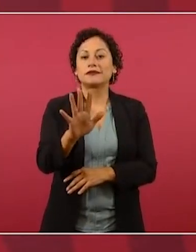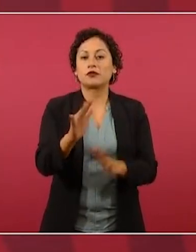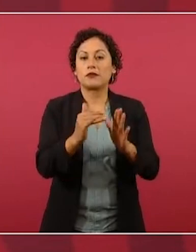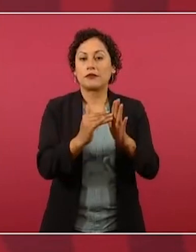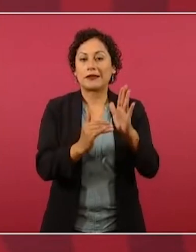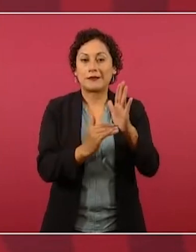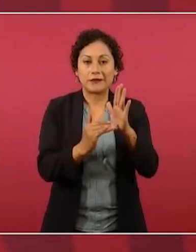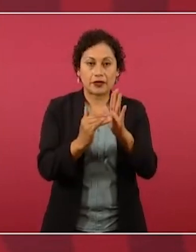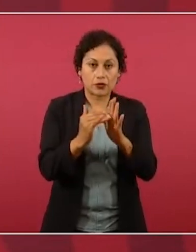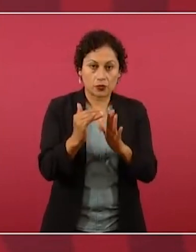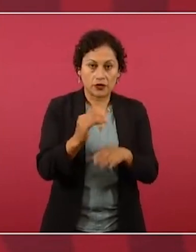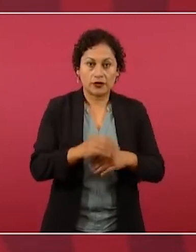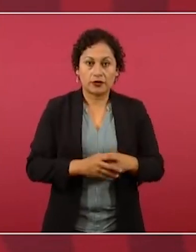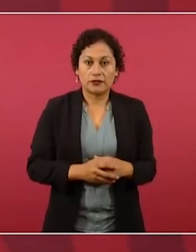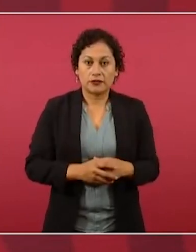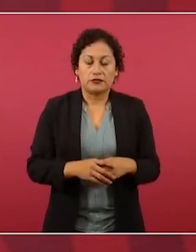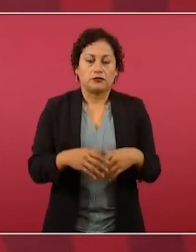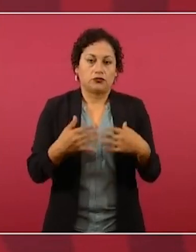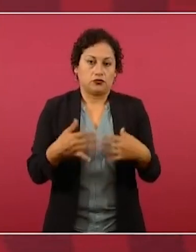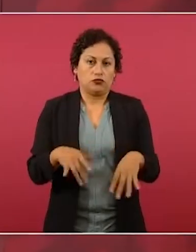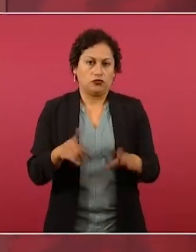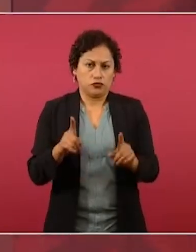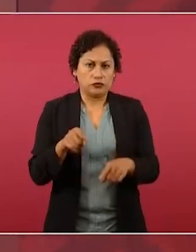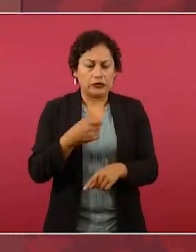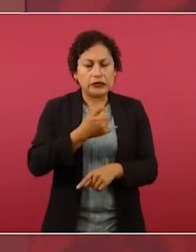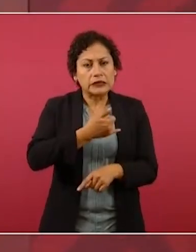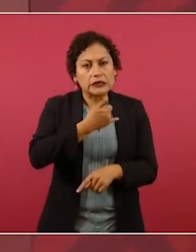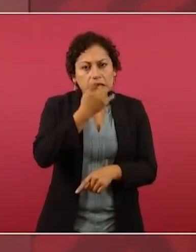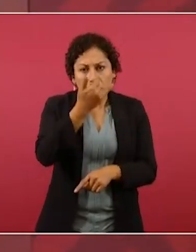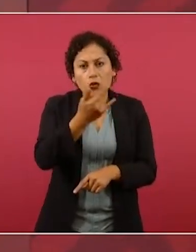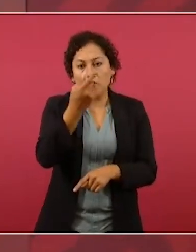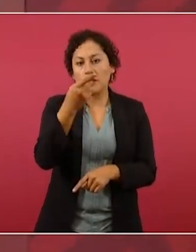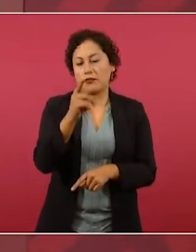se equivocó por muy poco, ¿eh?